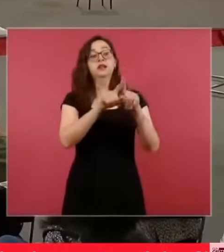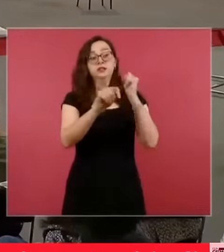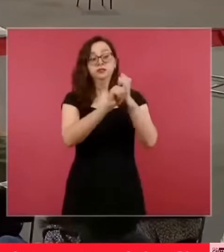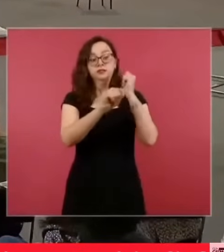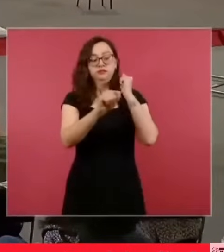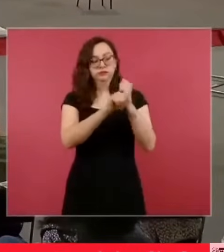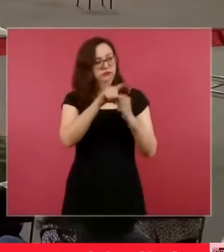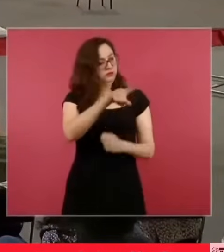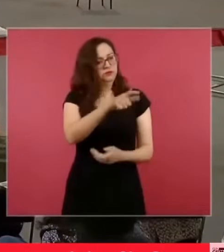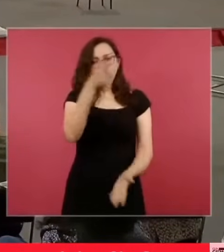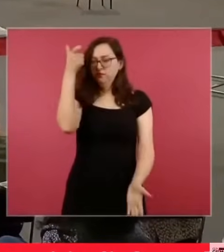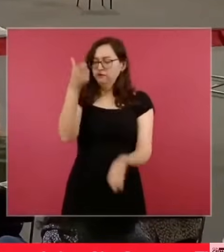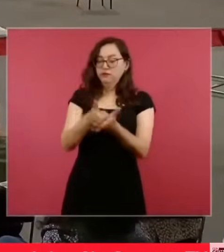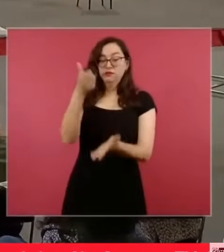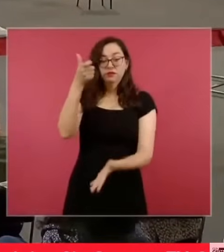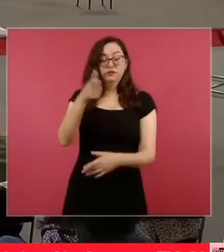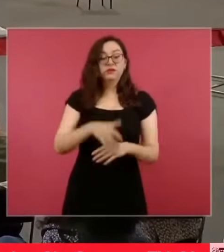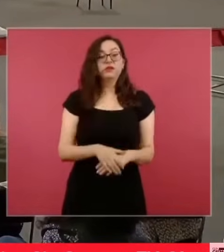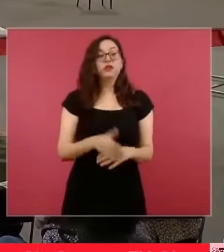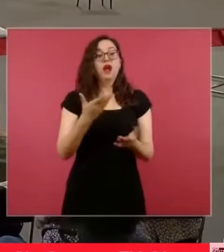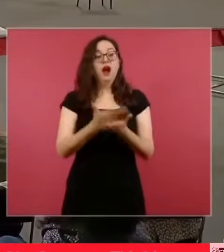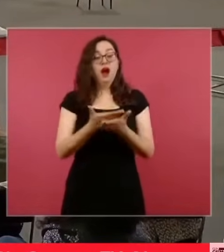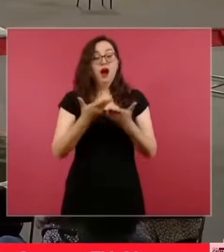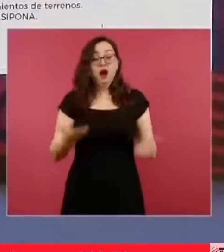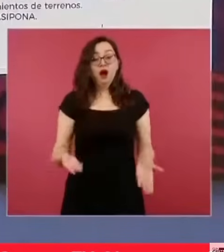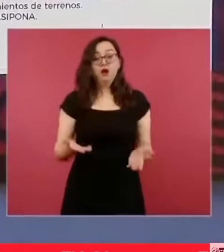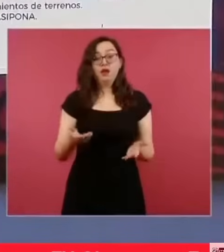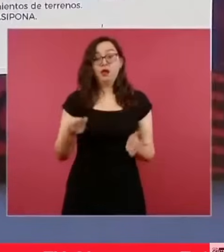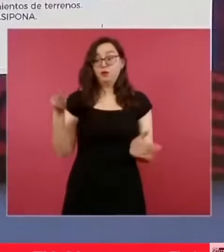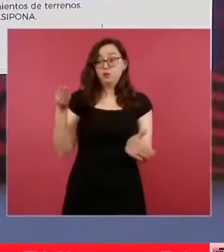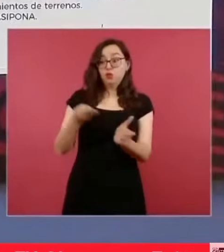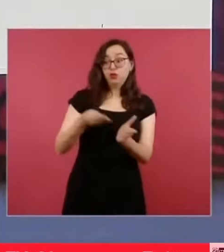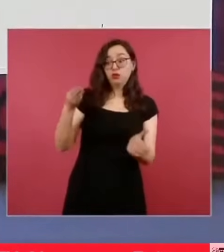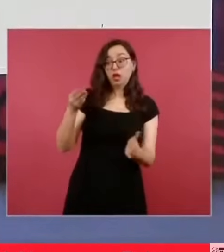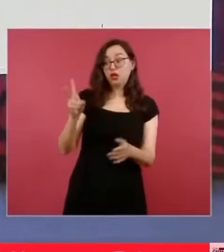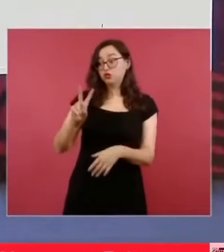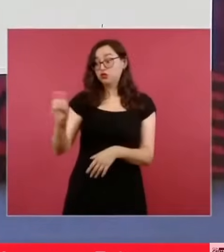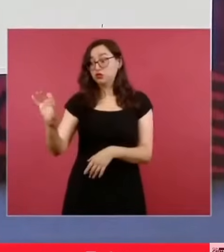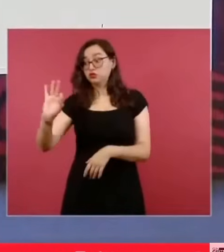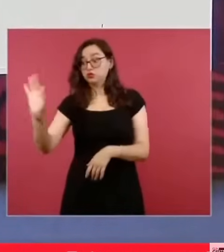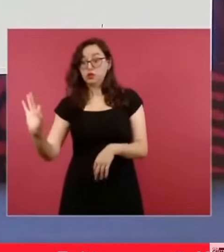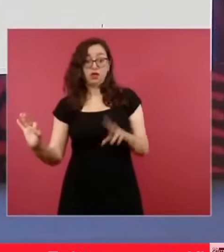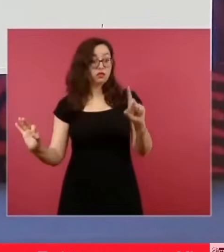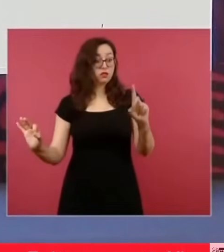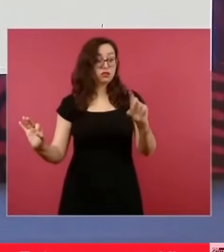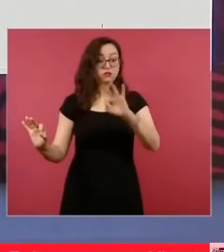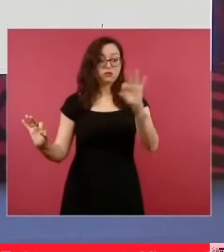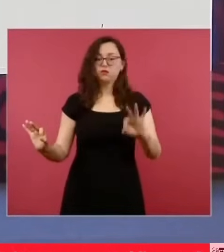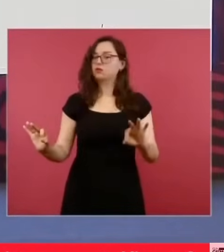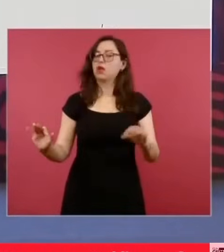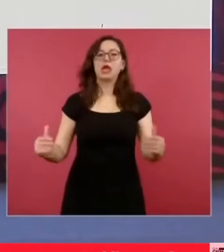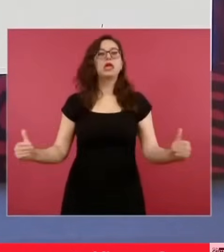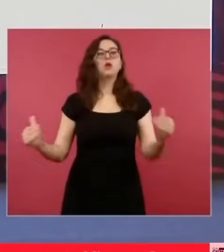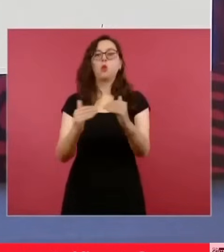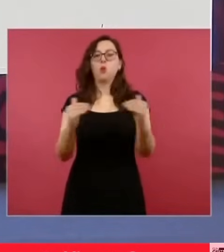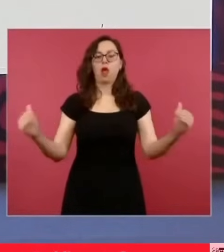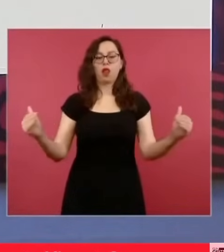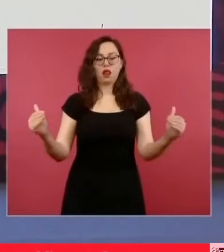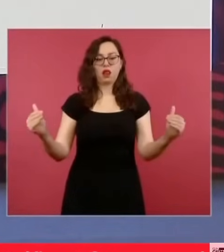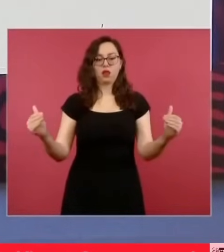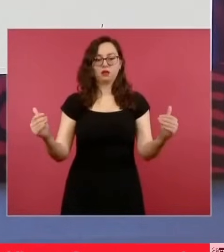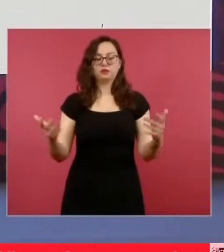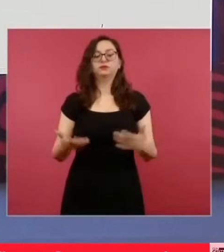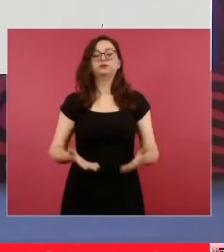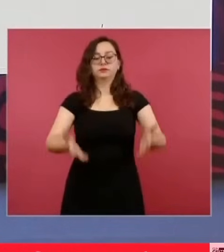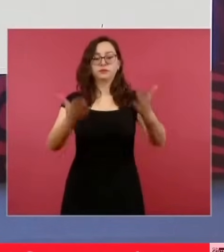iguales, nada de 230, todo parejo. La que sigue, por favor. Vitol es otra